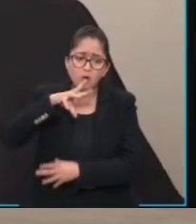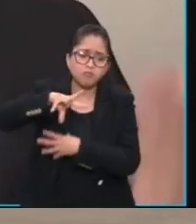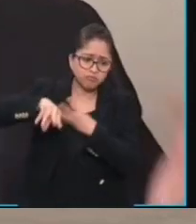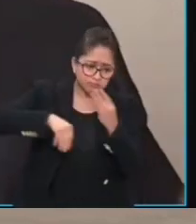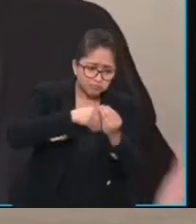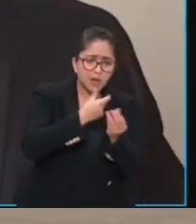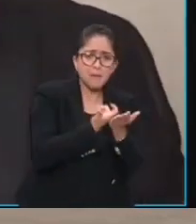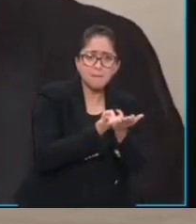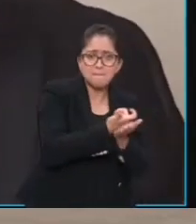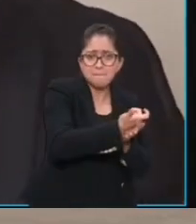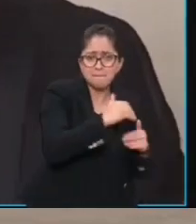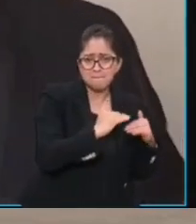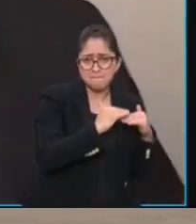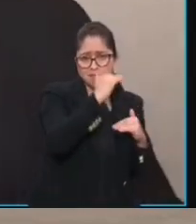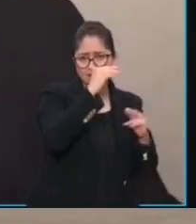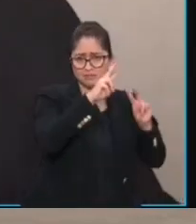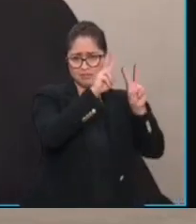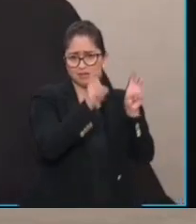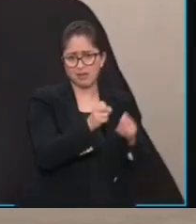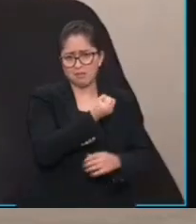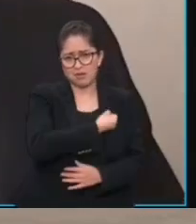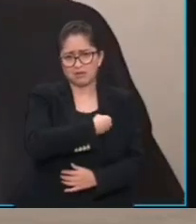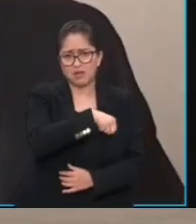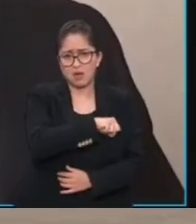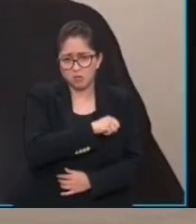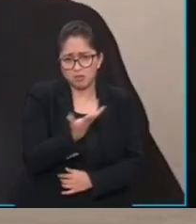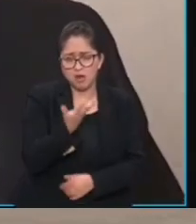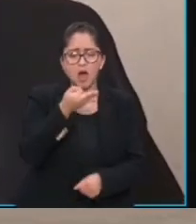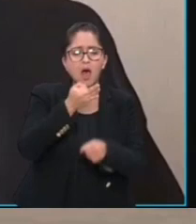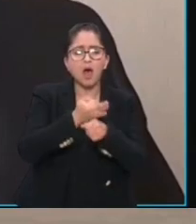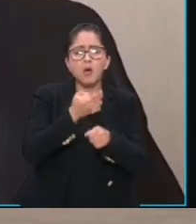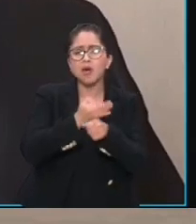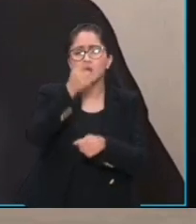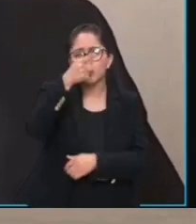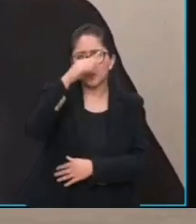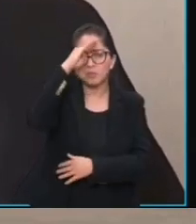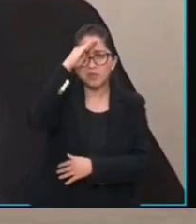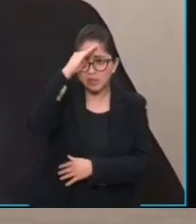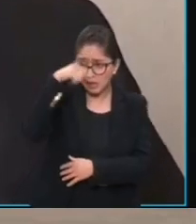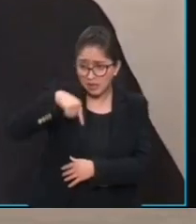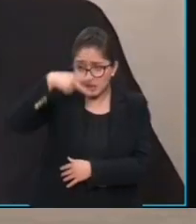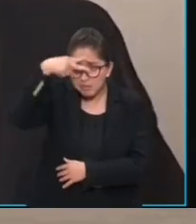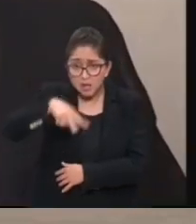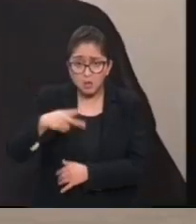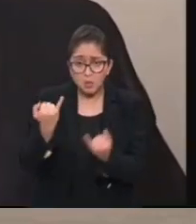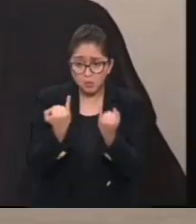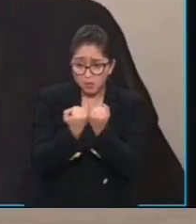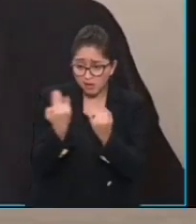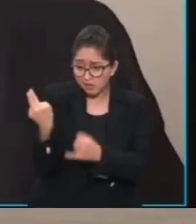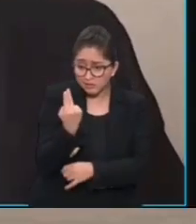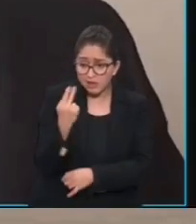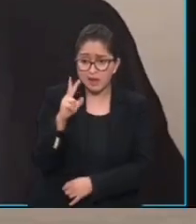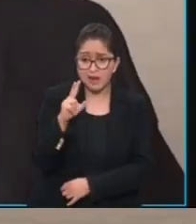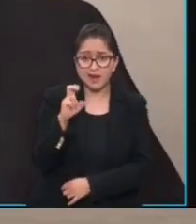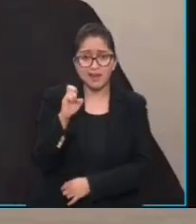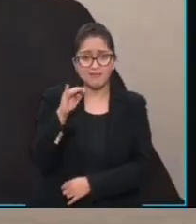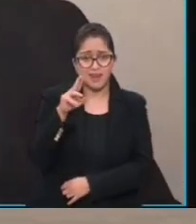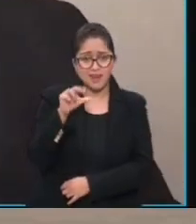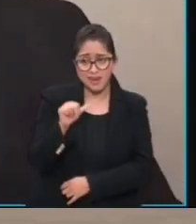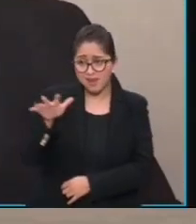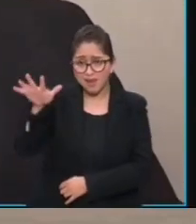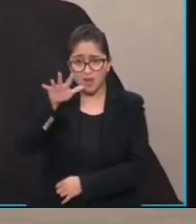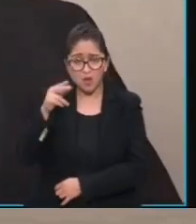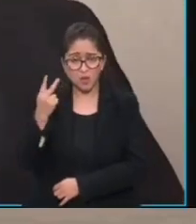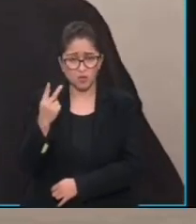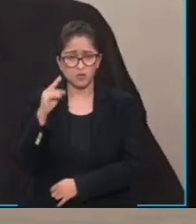salud. Por ejemplo, en este momento México no necesita una refinería más como la de Dos Bocas y esos recursos podrían ser